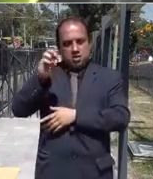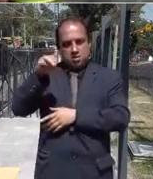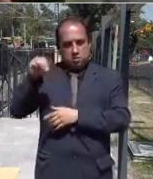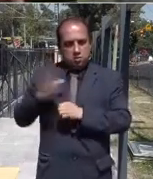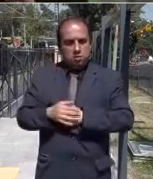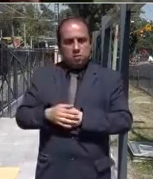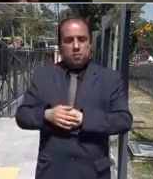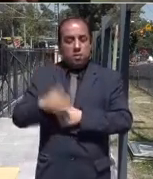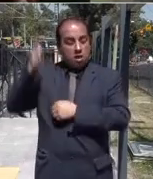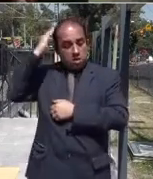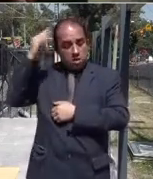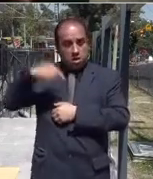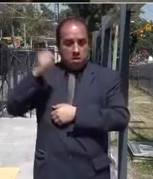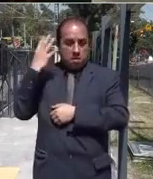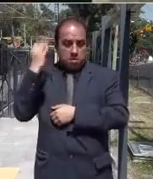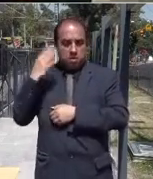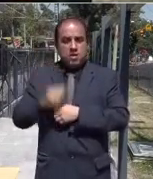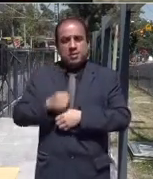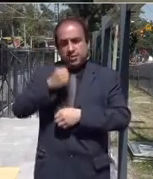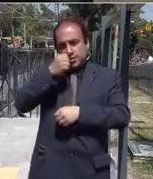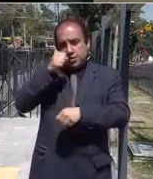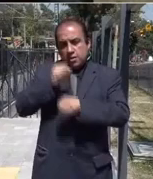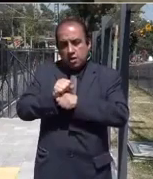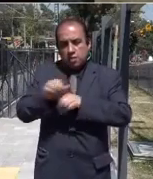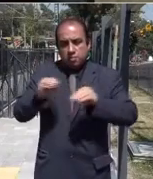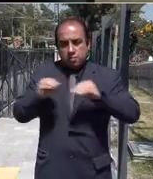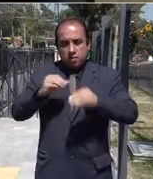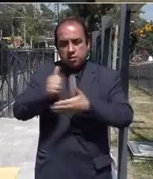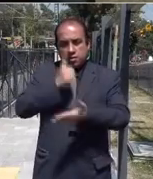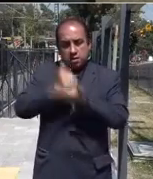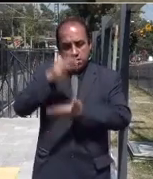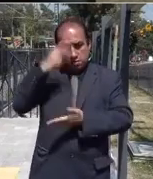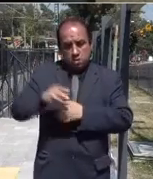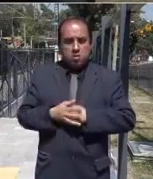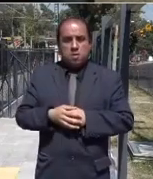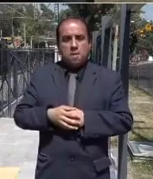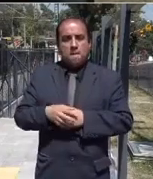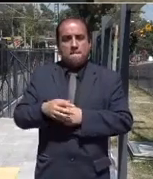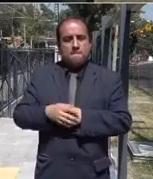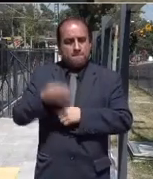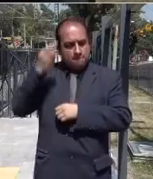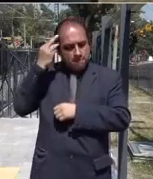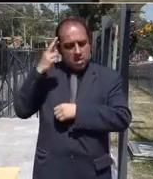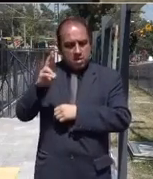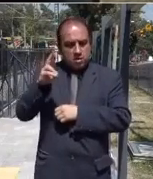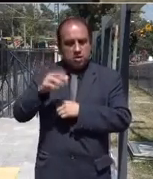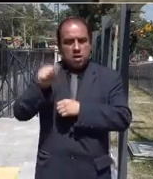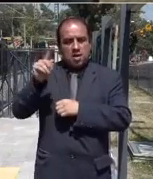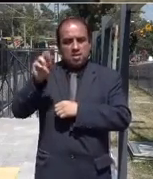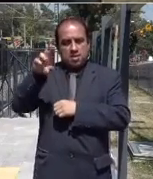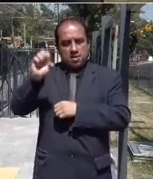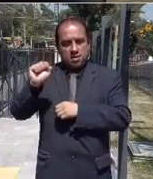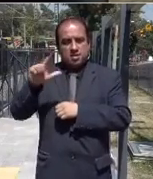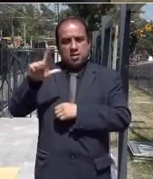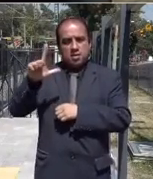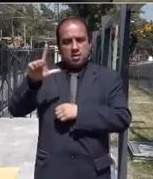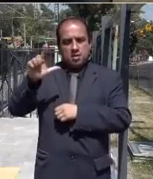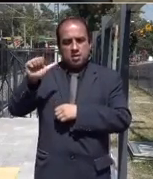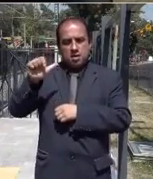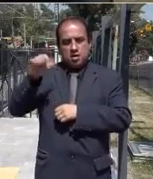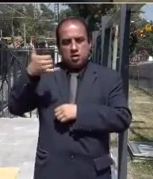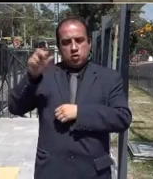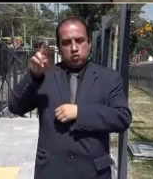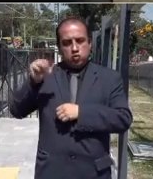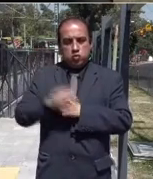Preside este acto el secretario de Movilidad de la Ciudad de México, maestro Andrés Layuz Loaesa. Saludamos con mucho